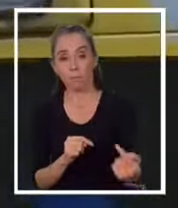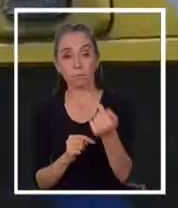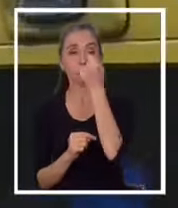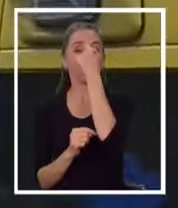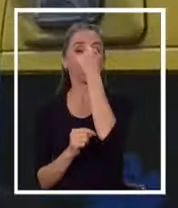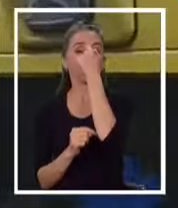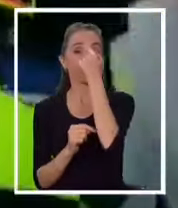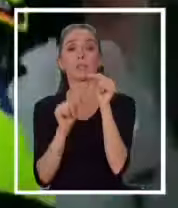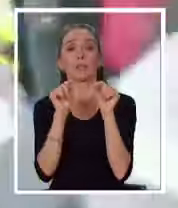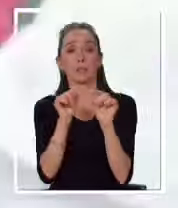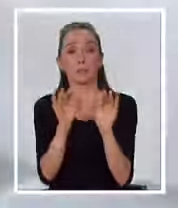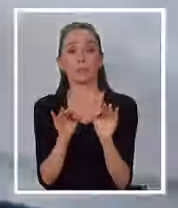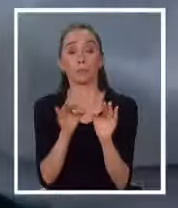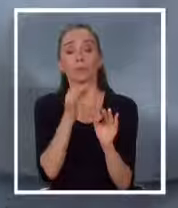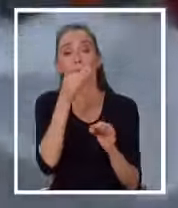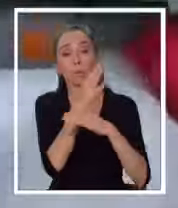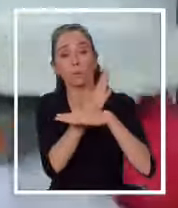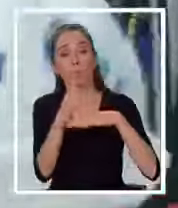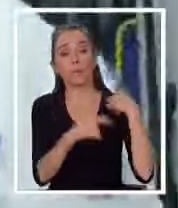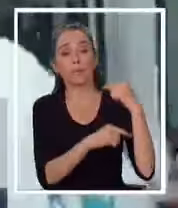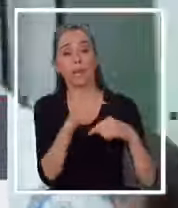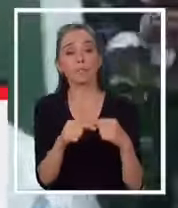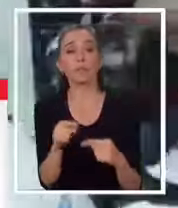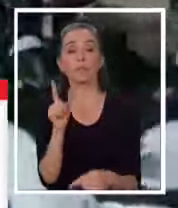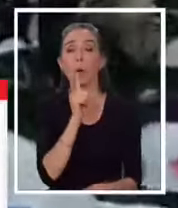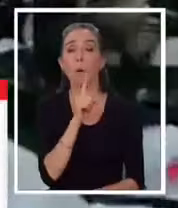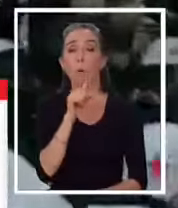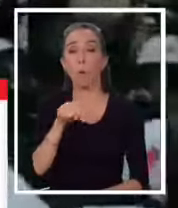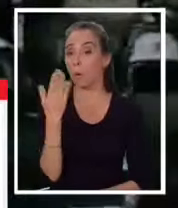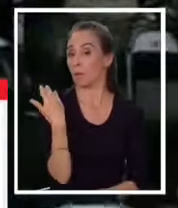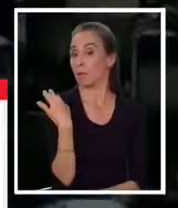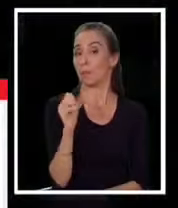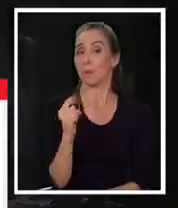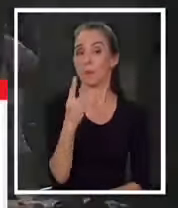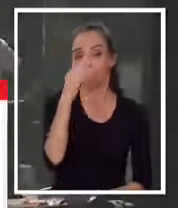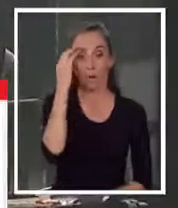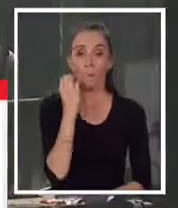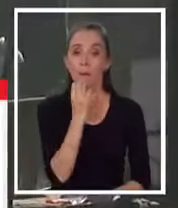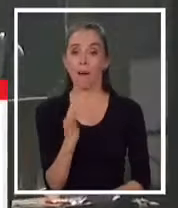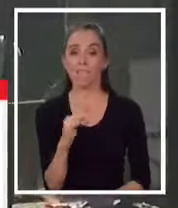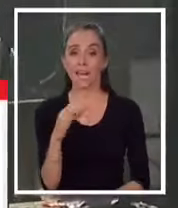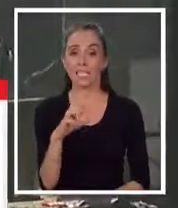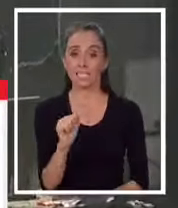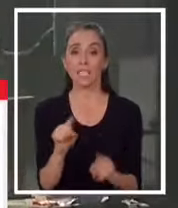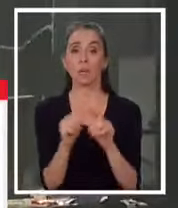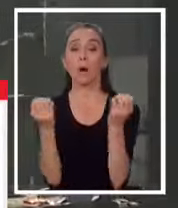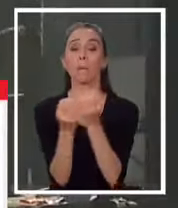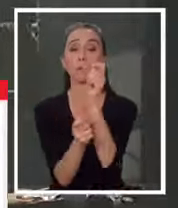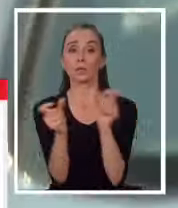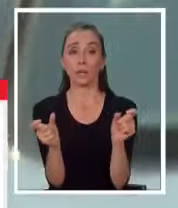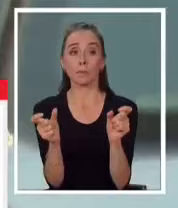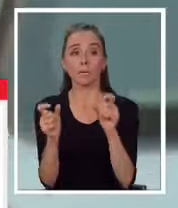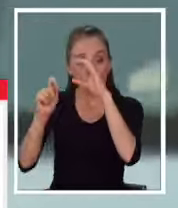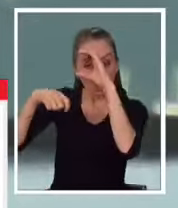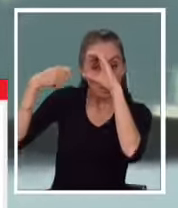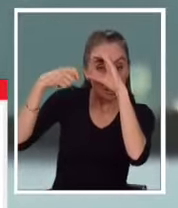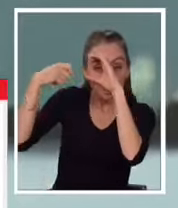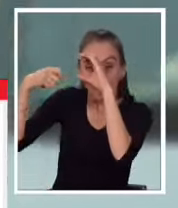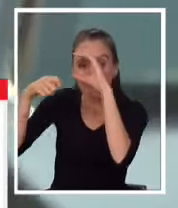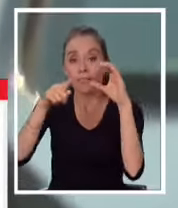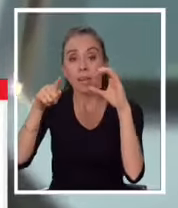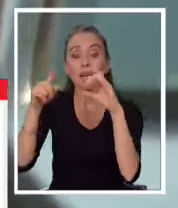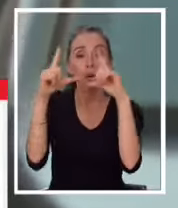cara. Así parte la historia de este último 1 de mayo. Francisca, como tantos, cubría la marcha, esa